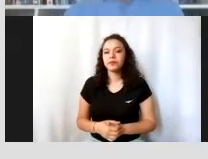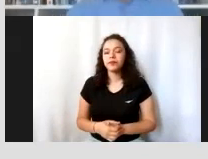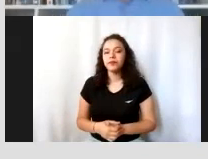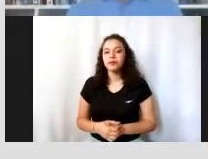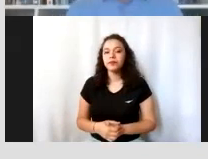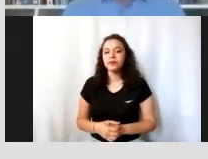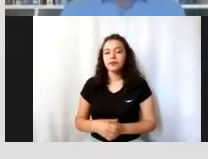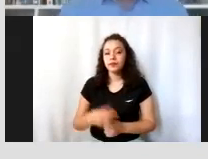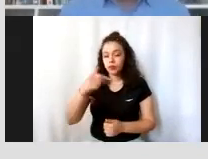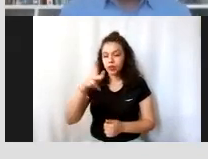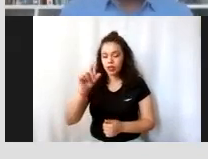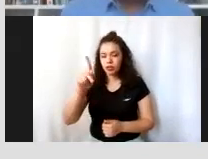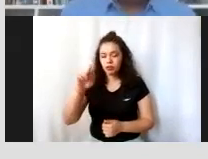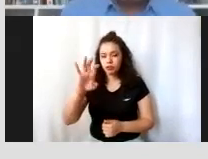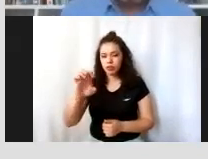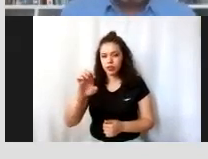¿Guadalupe, estás por ahí?